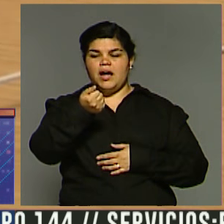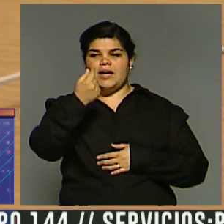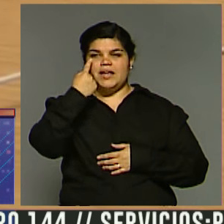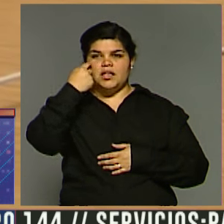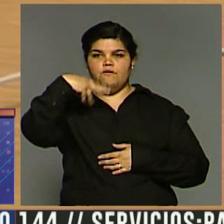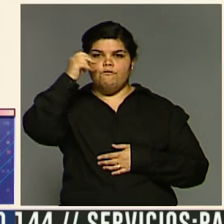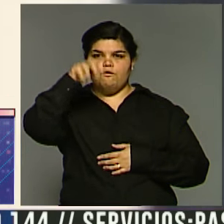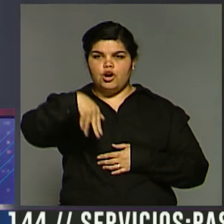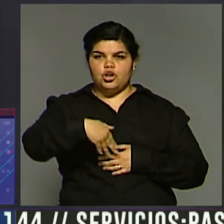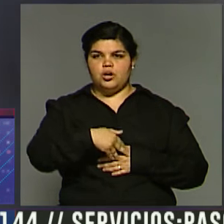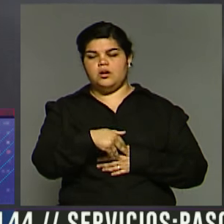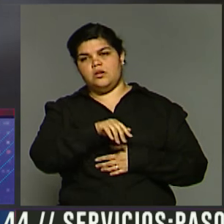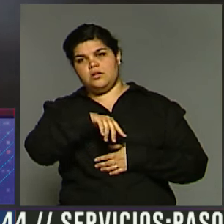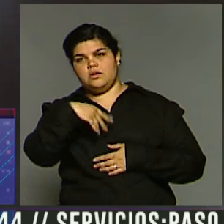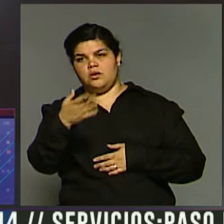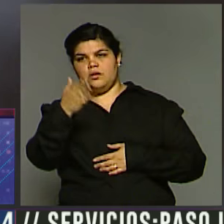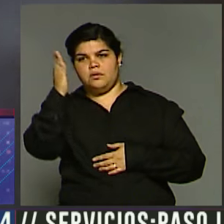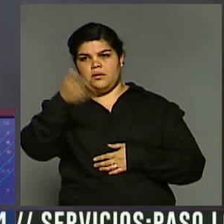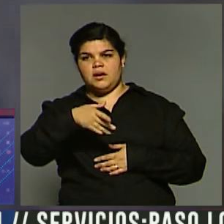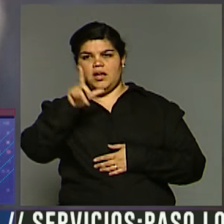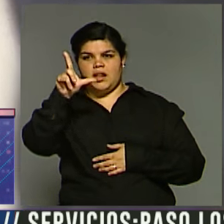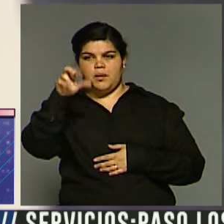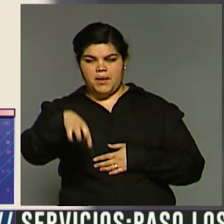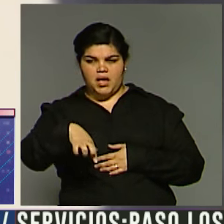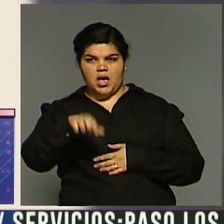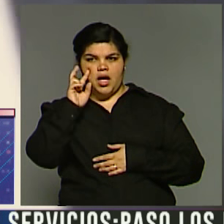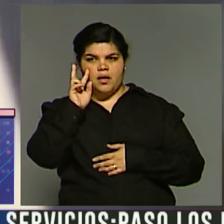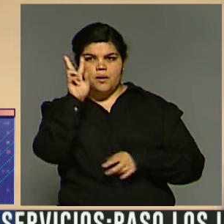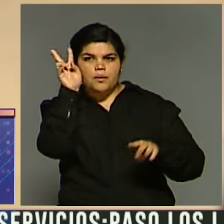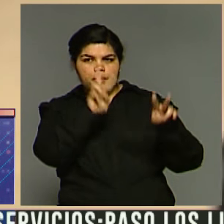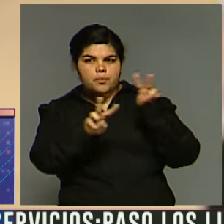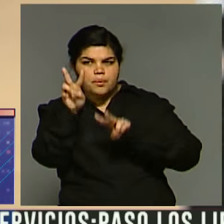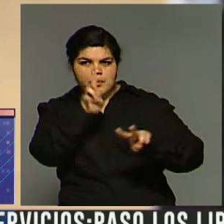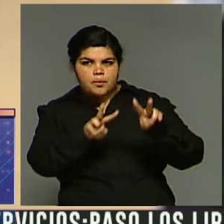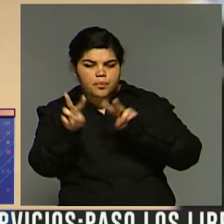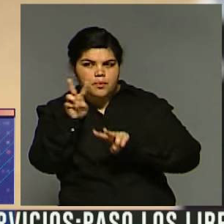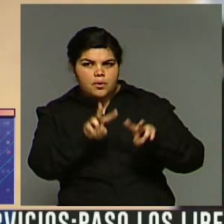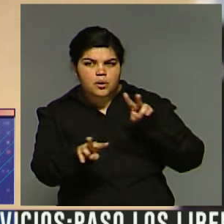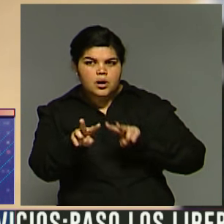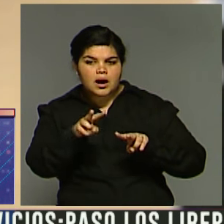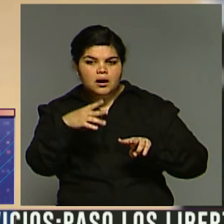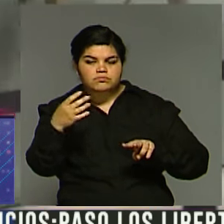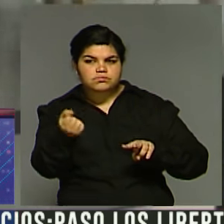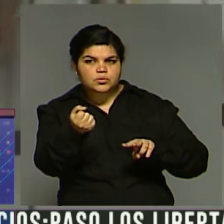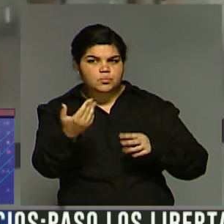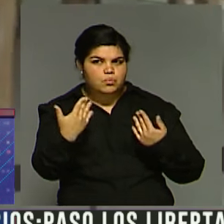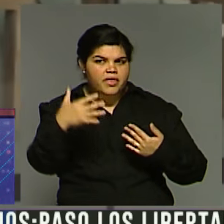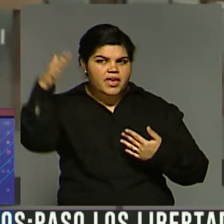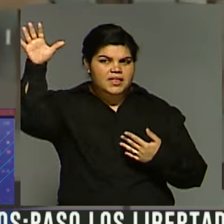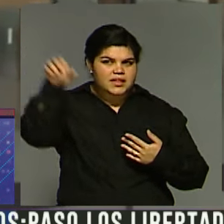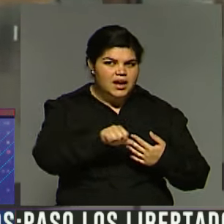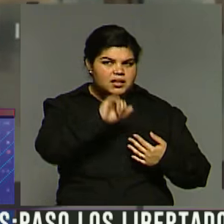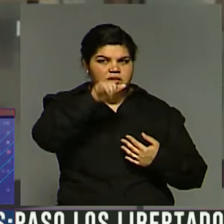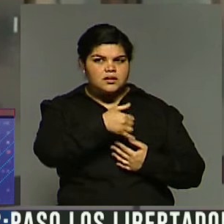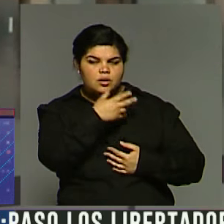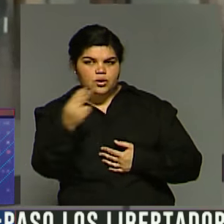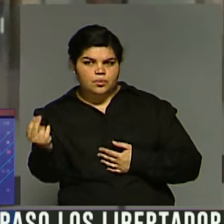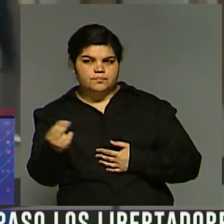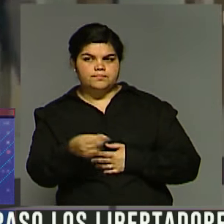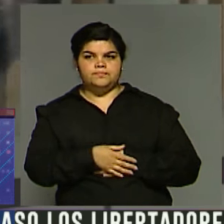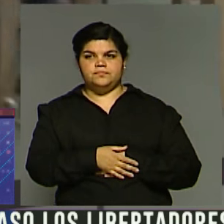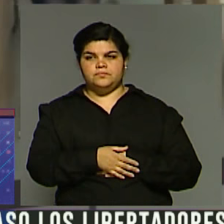Apple.com/iPhone/LT, y entonces ahí te fijas si tu dispositivo, el dispositivo que vas a querer comprar, se puede traer o no. Lo